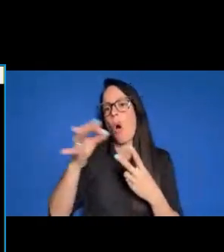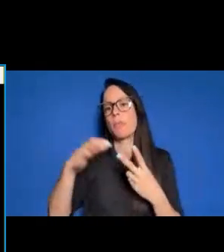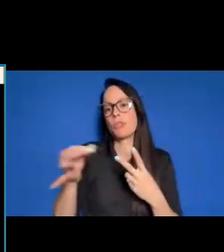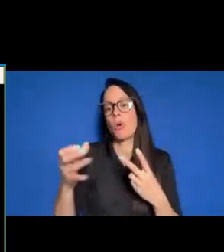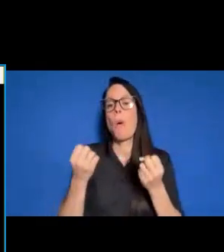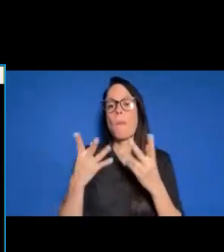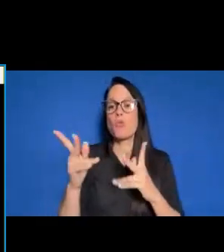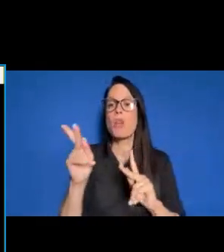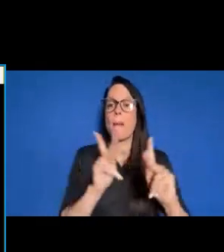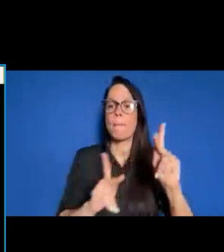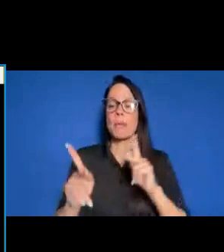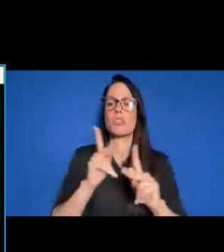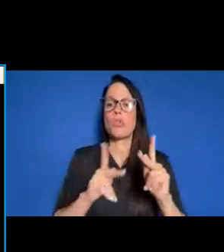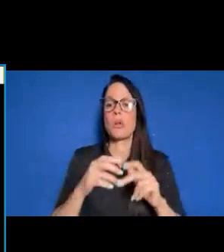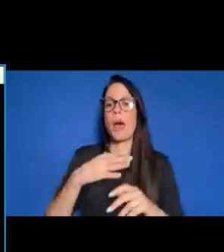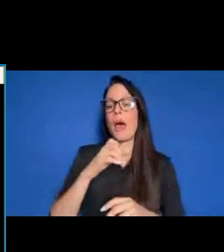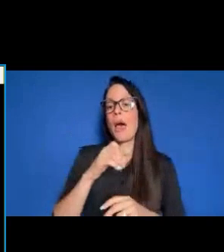mayores.